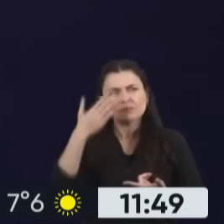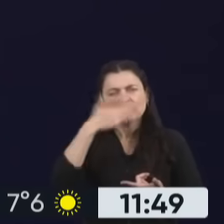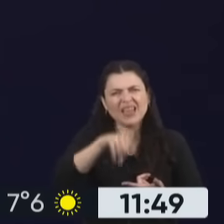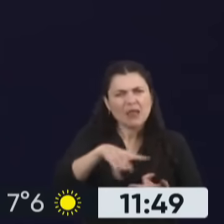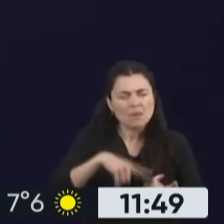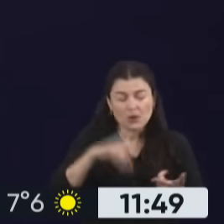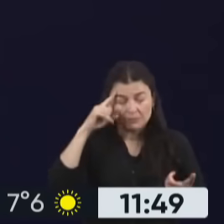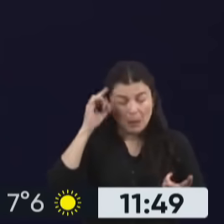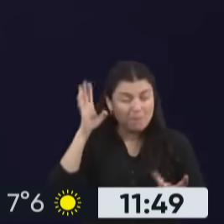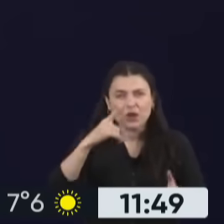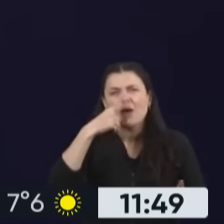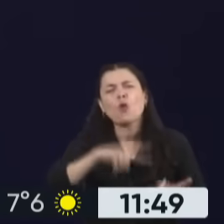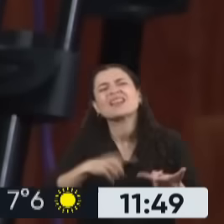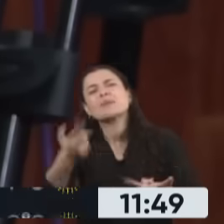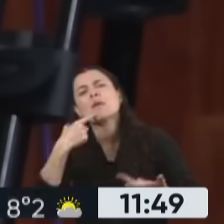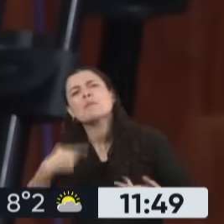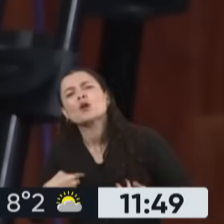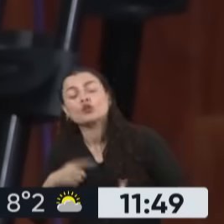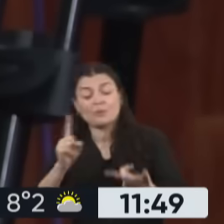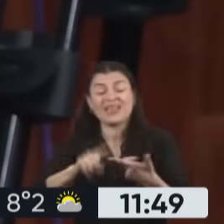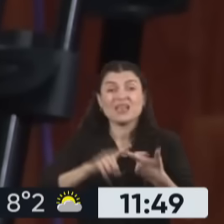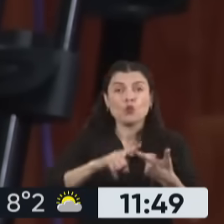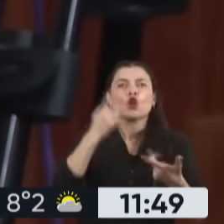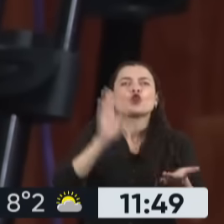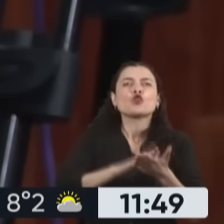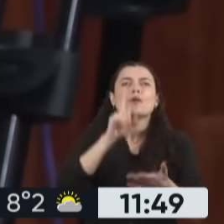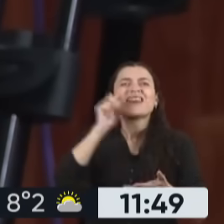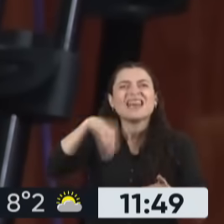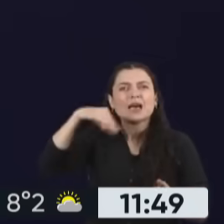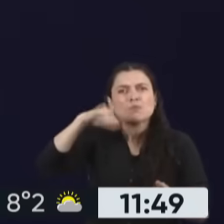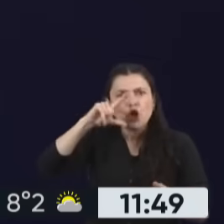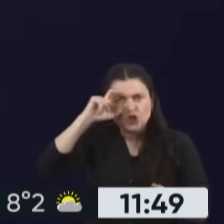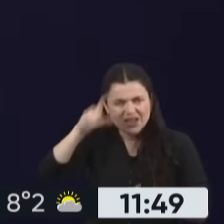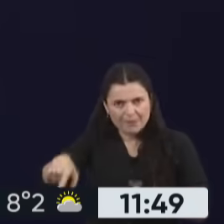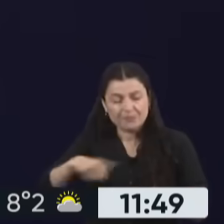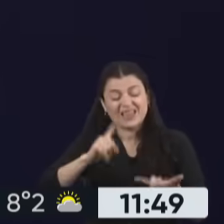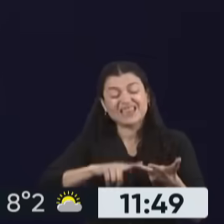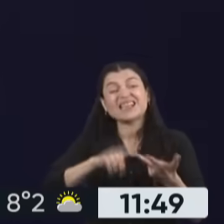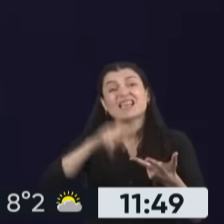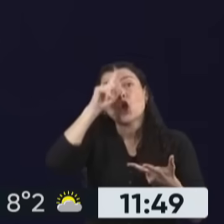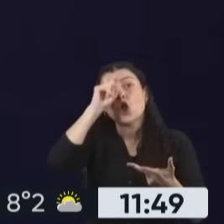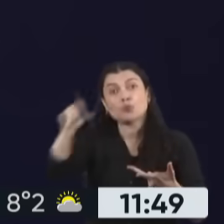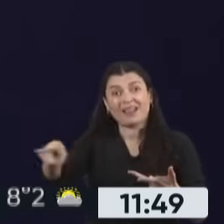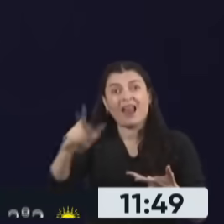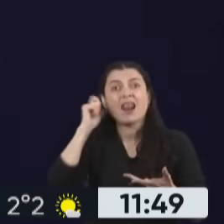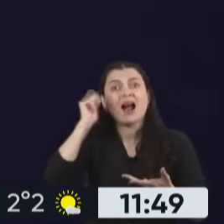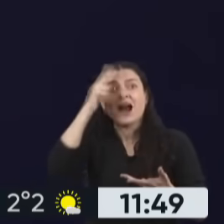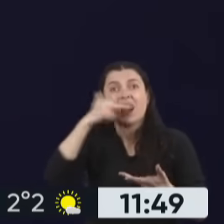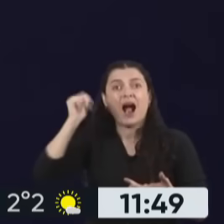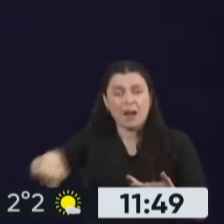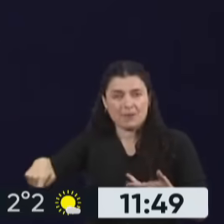Después, perdóname, tu última pregunta. Segundo tema fue Ian Moche y tercero Garrahan. Bueno, el Garrahan es un